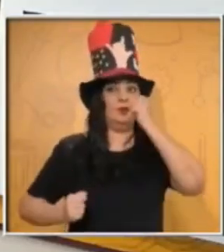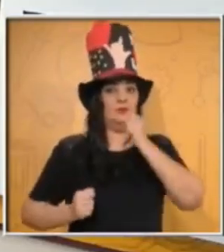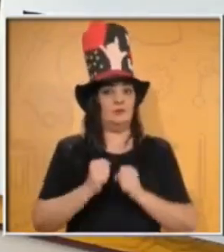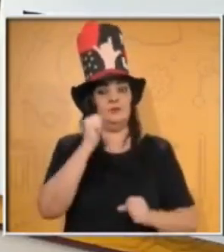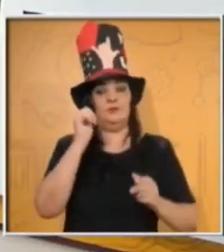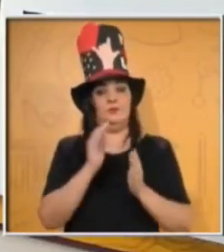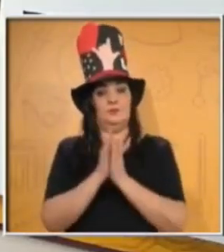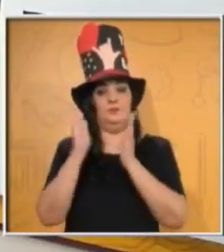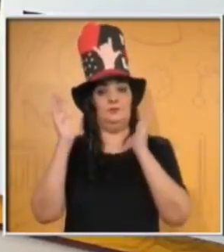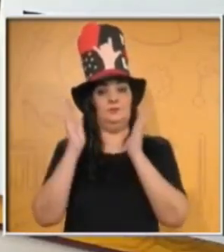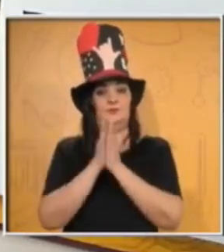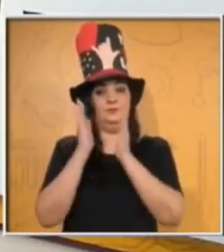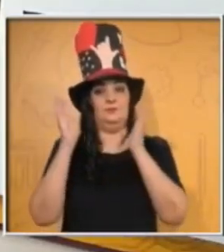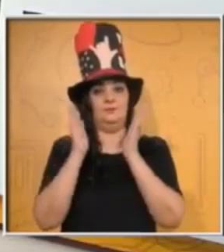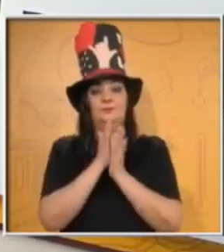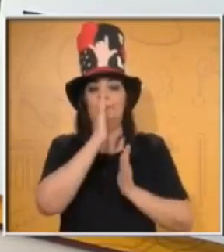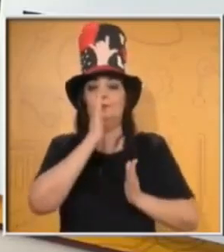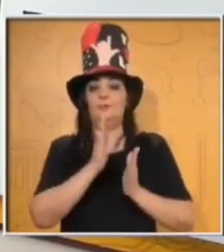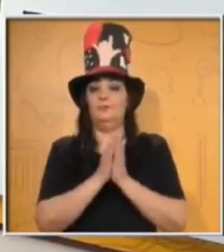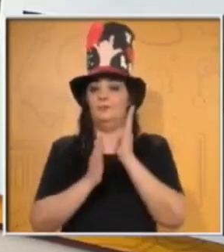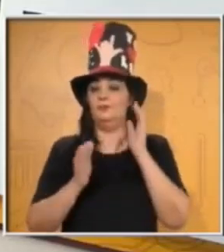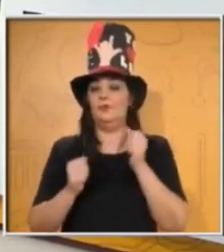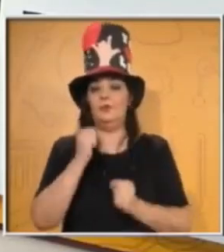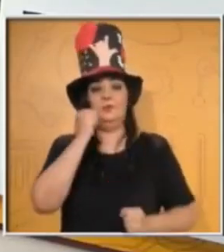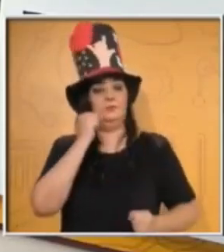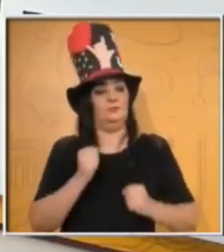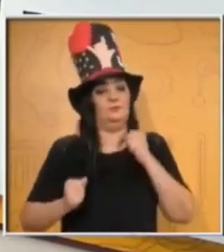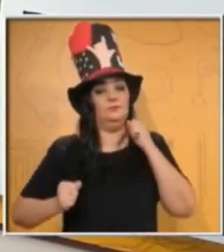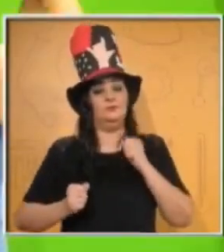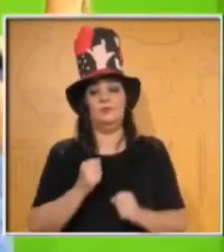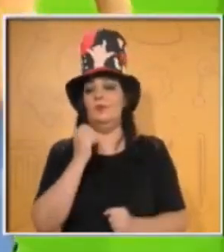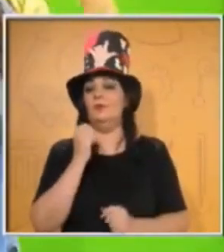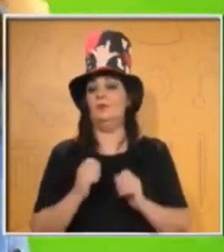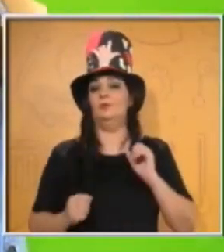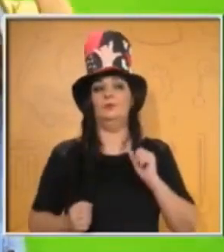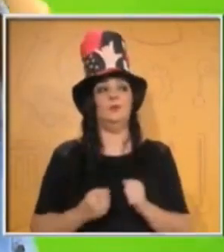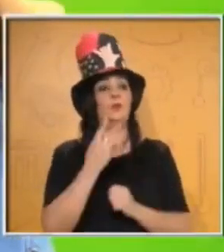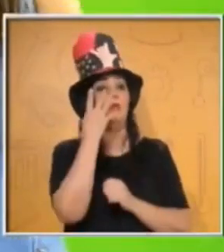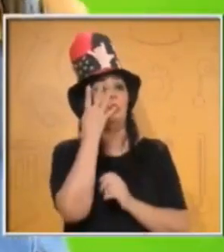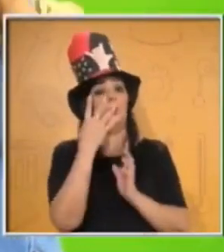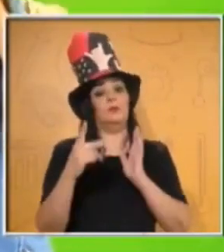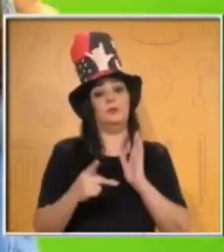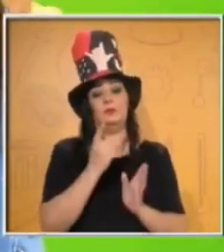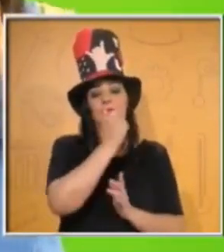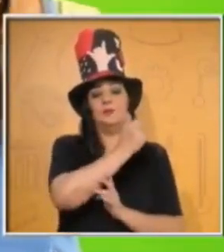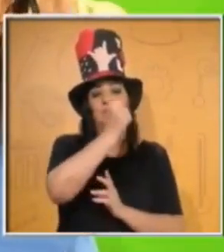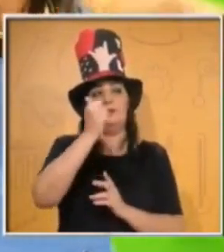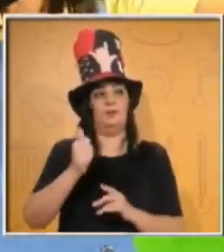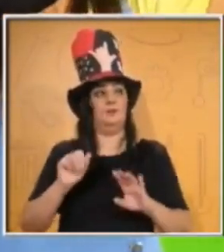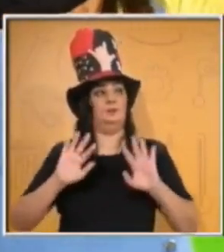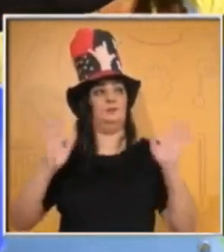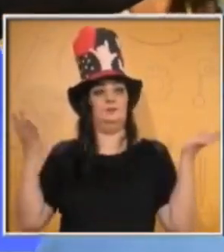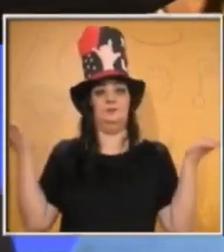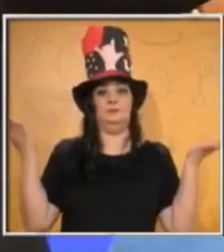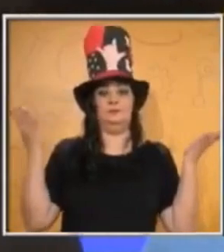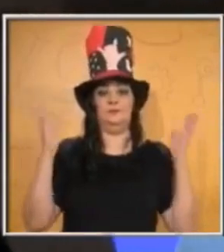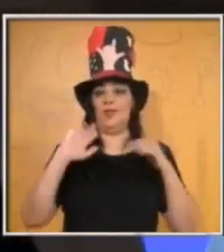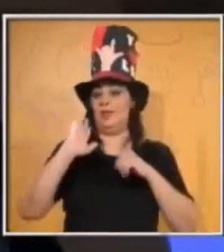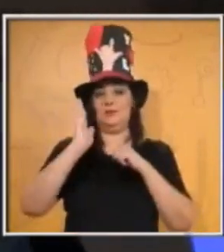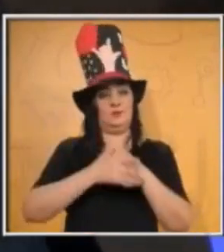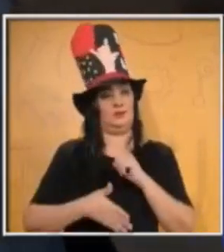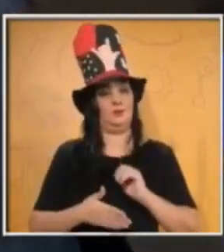3. 1, 2, 3. 1, 2, 3. 1, 2, 3, 4. Y